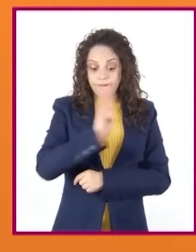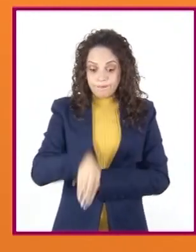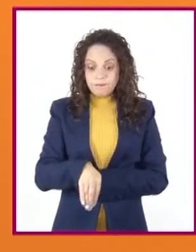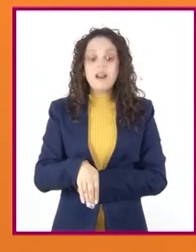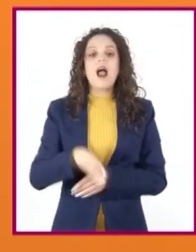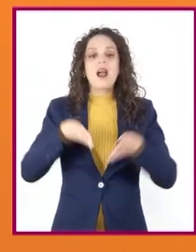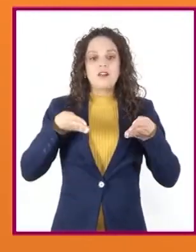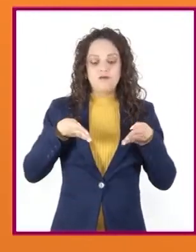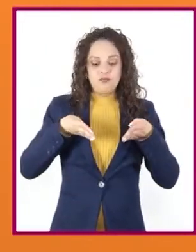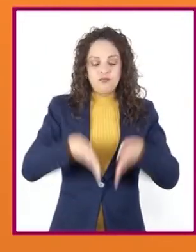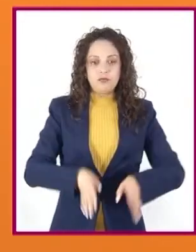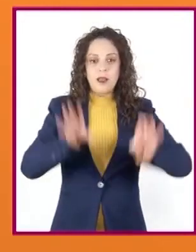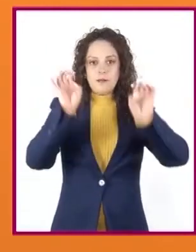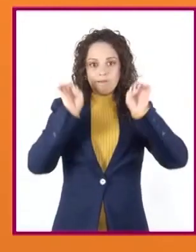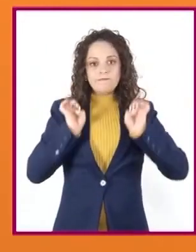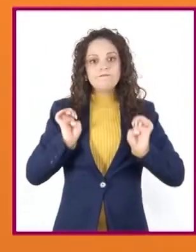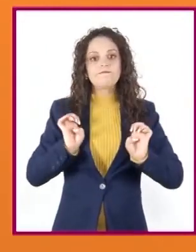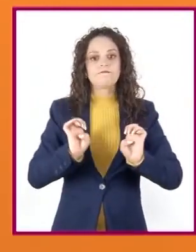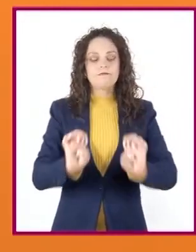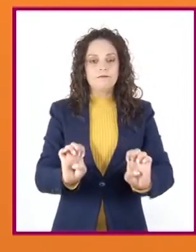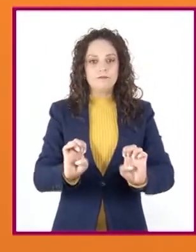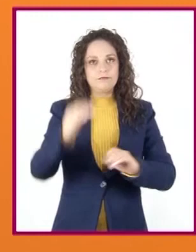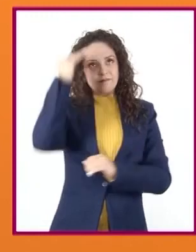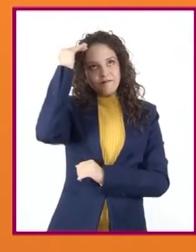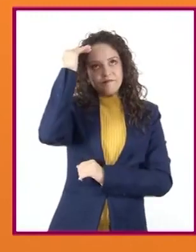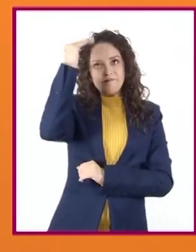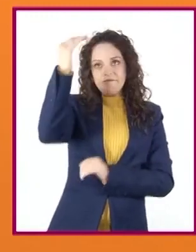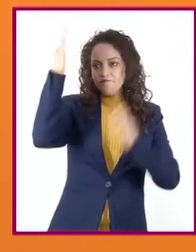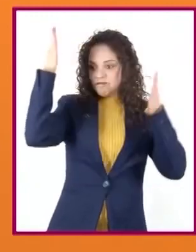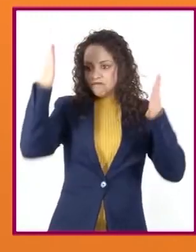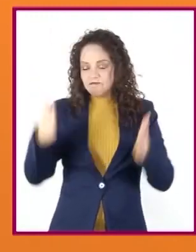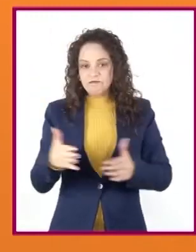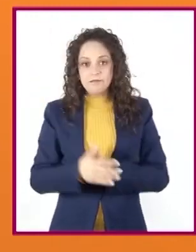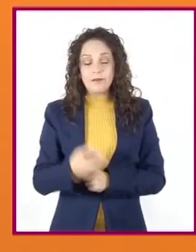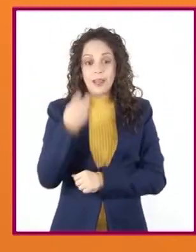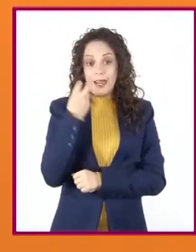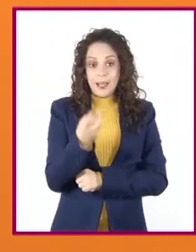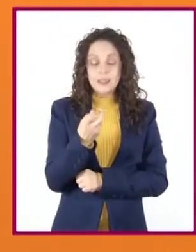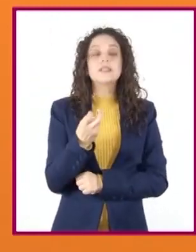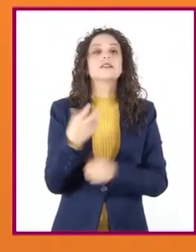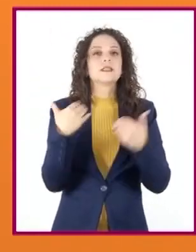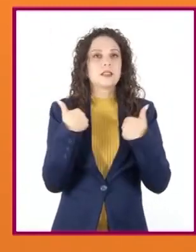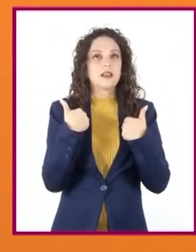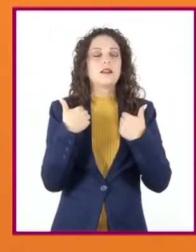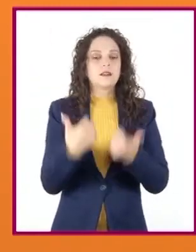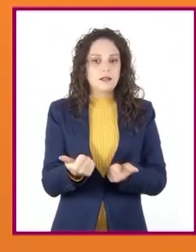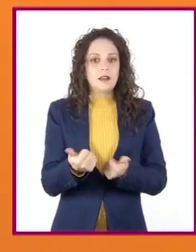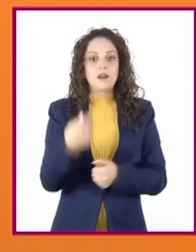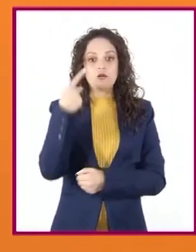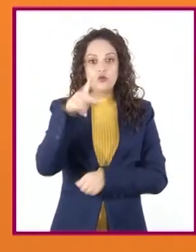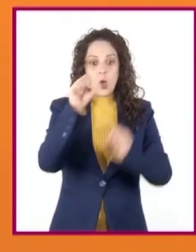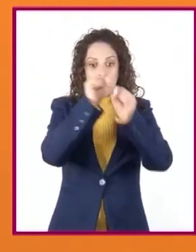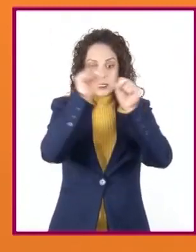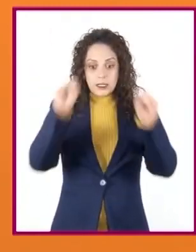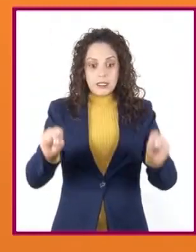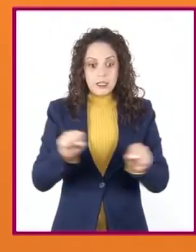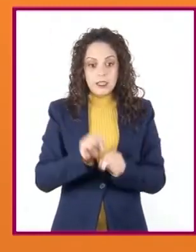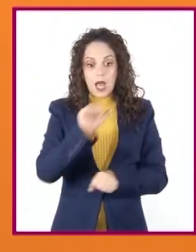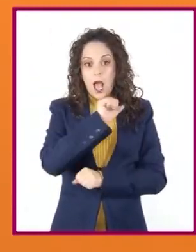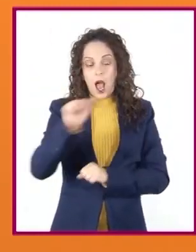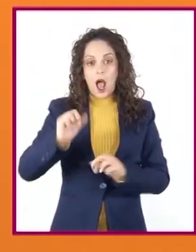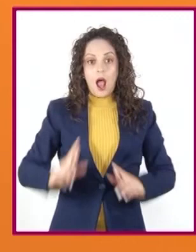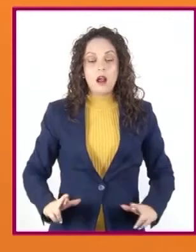enterrados lujosamente ataviados. A partir de ello, se ha concluido que su sistema religioso exaltaba